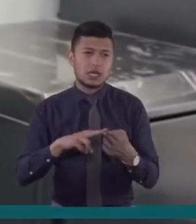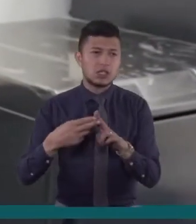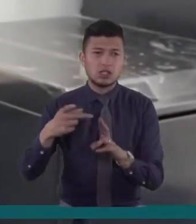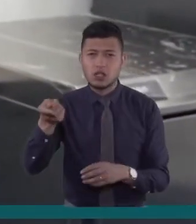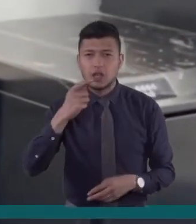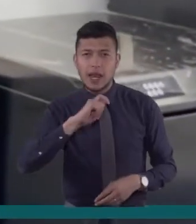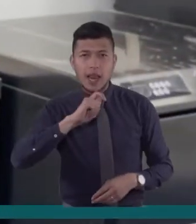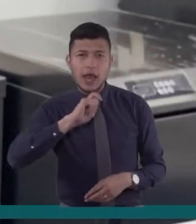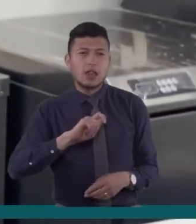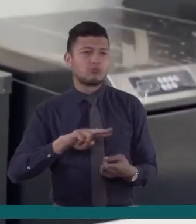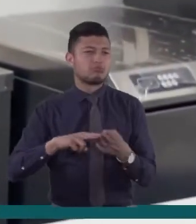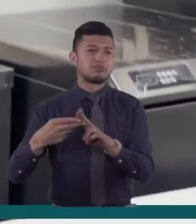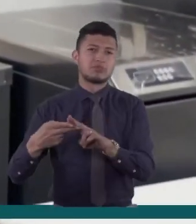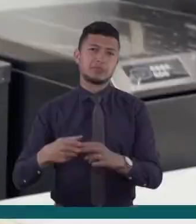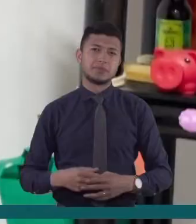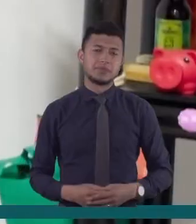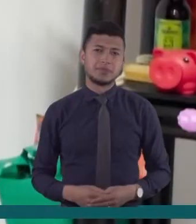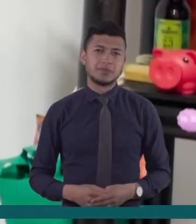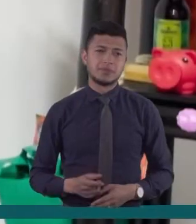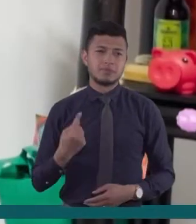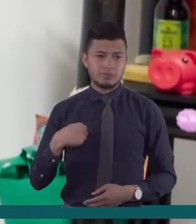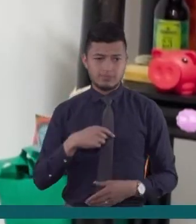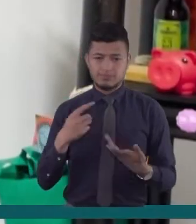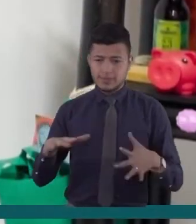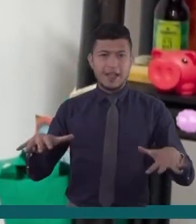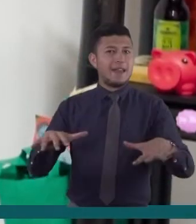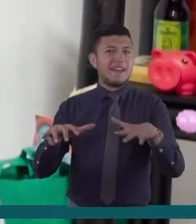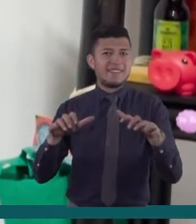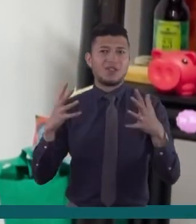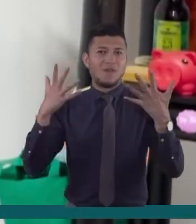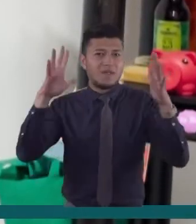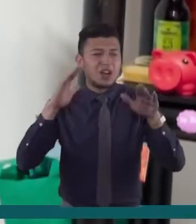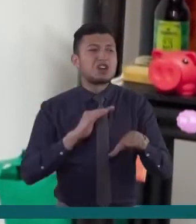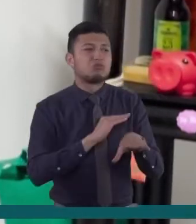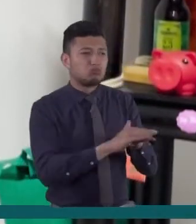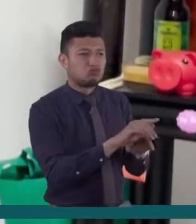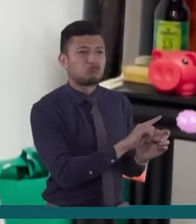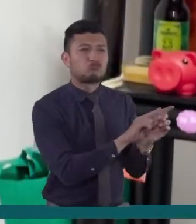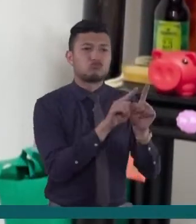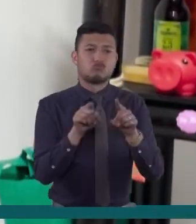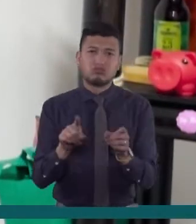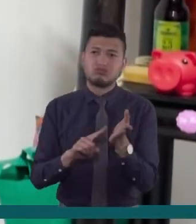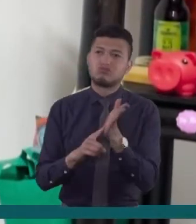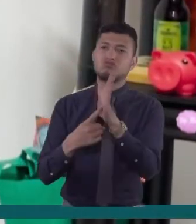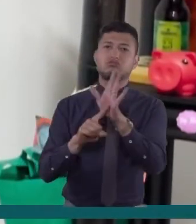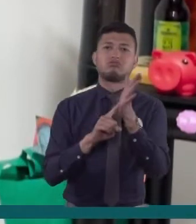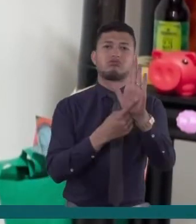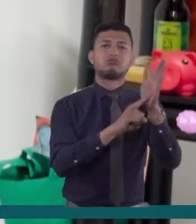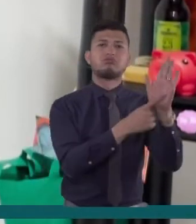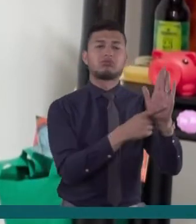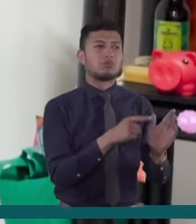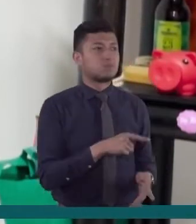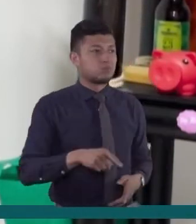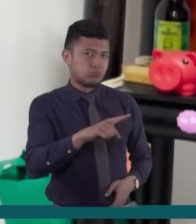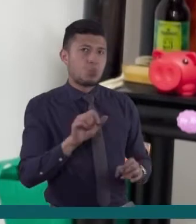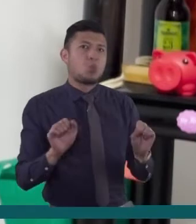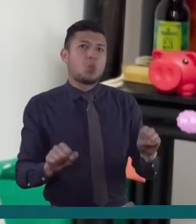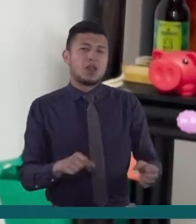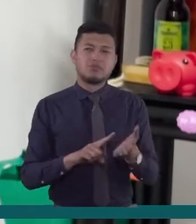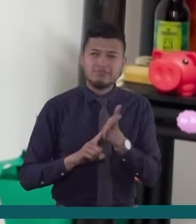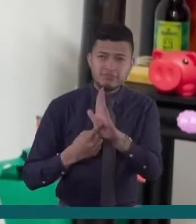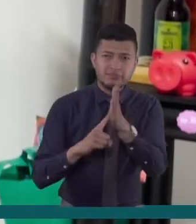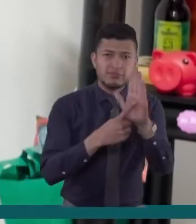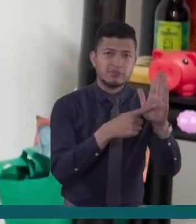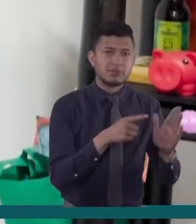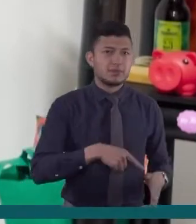a comparación de los helados tradicionales. Hemos realizado algunos eventos y ferias donde los hemos invitado para que tengan esa